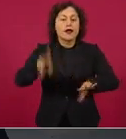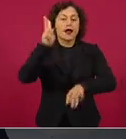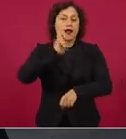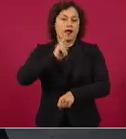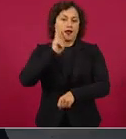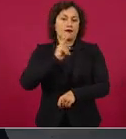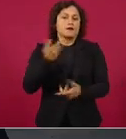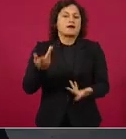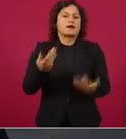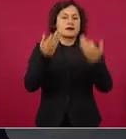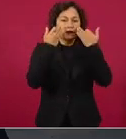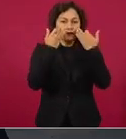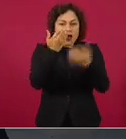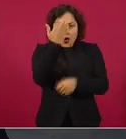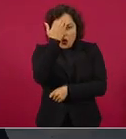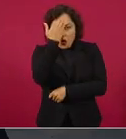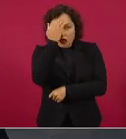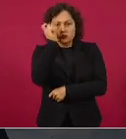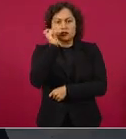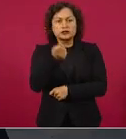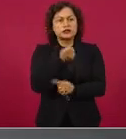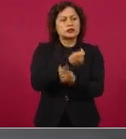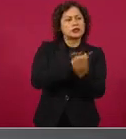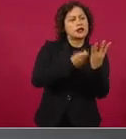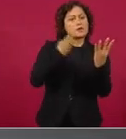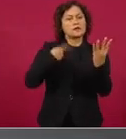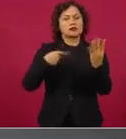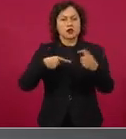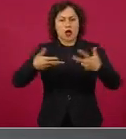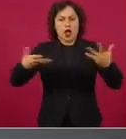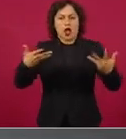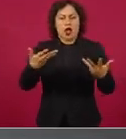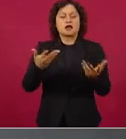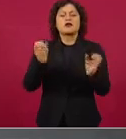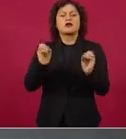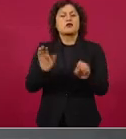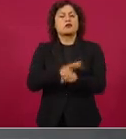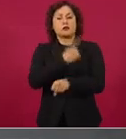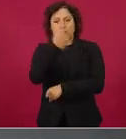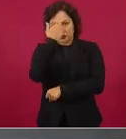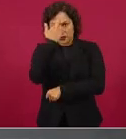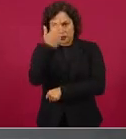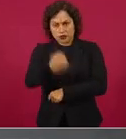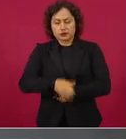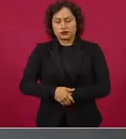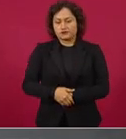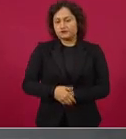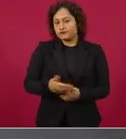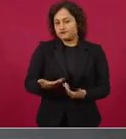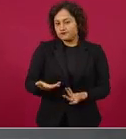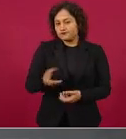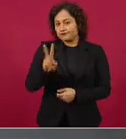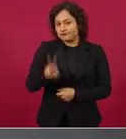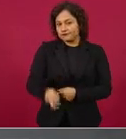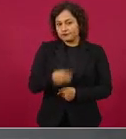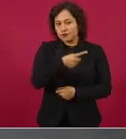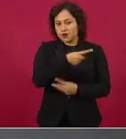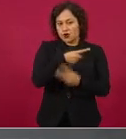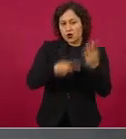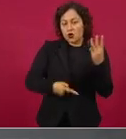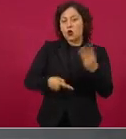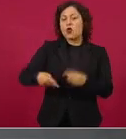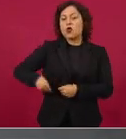autores intelectuales y el móvil. Al hecho muy lamentable de la muerte de Lourdes